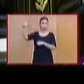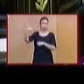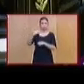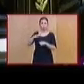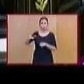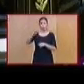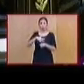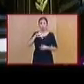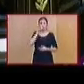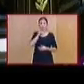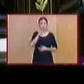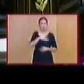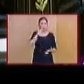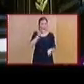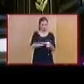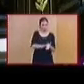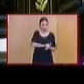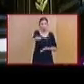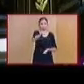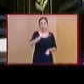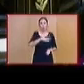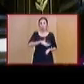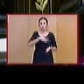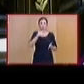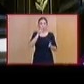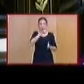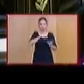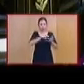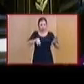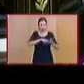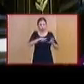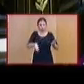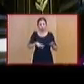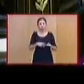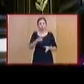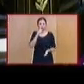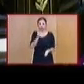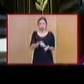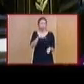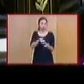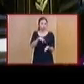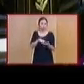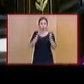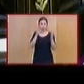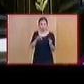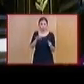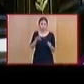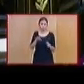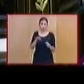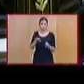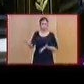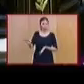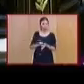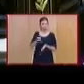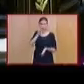aterrizar y despegar para recoger y dejar pasaje. Creo que es una reivindicación muy sentida por los canarios